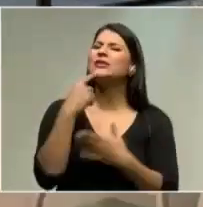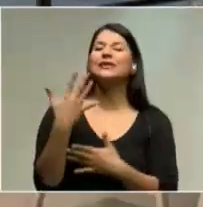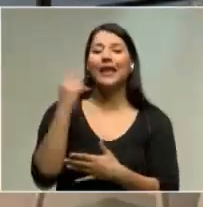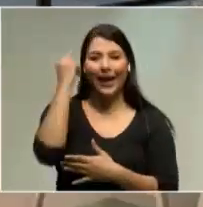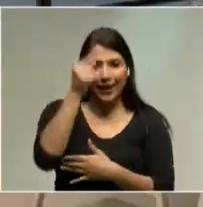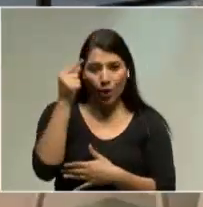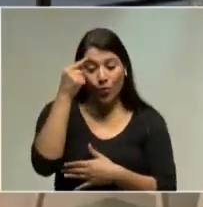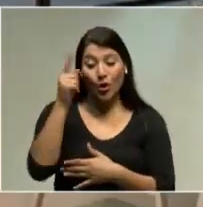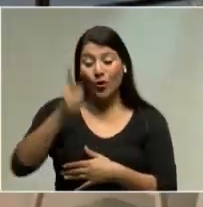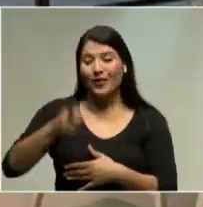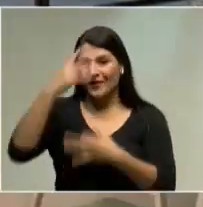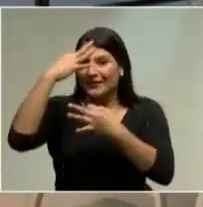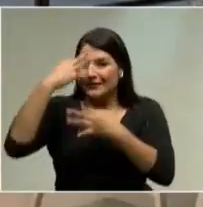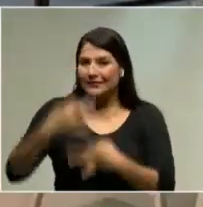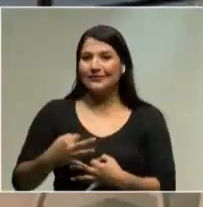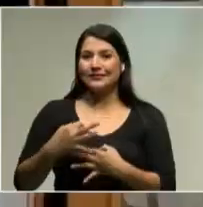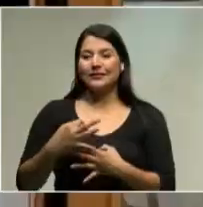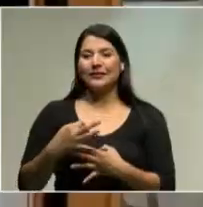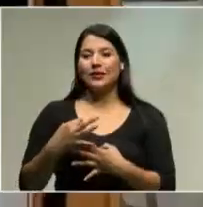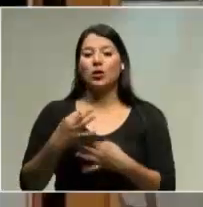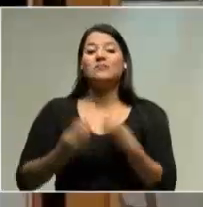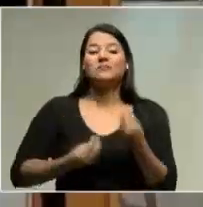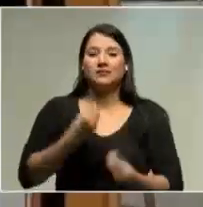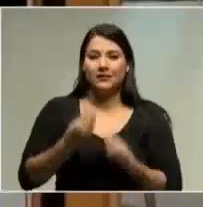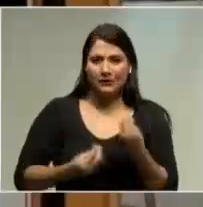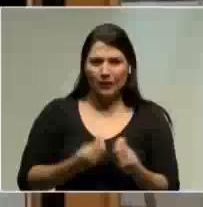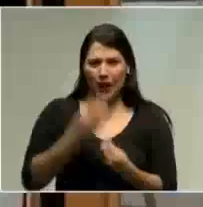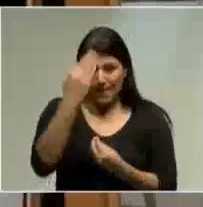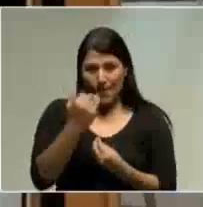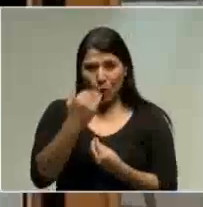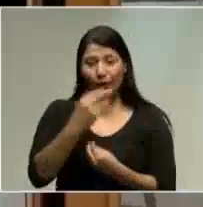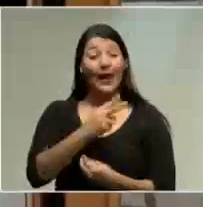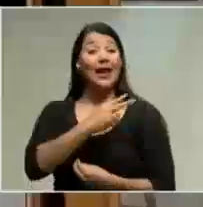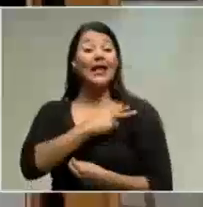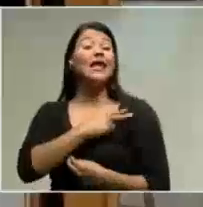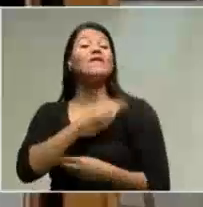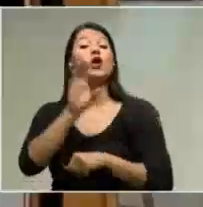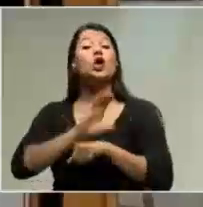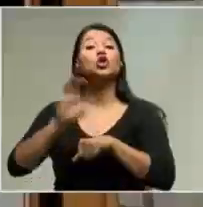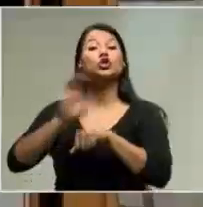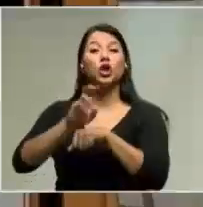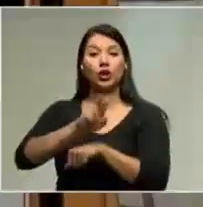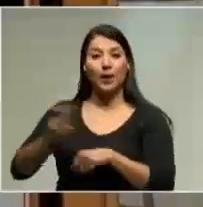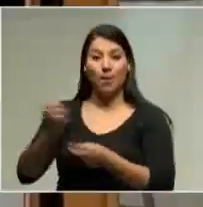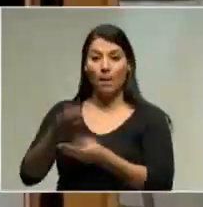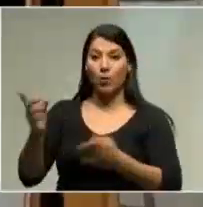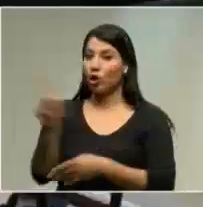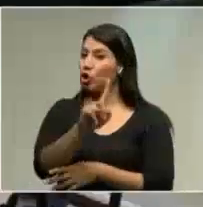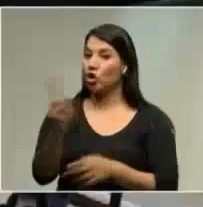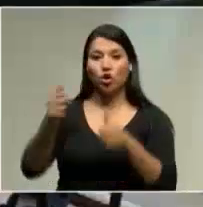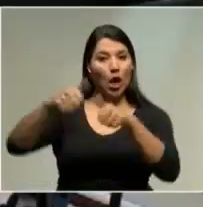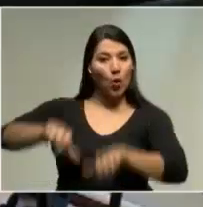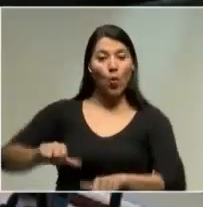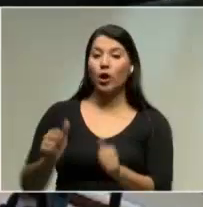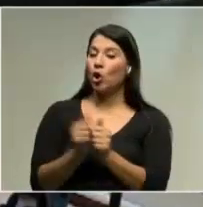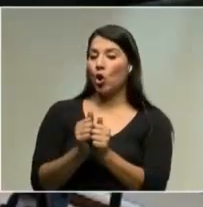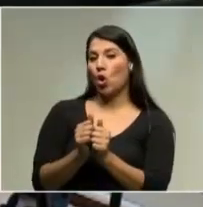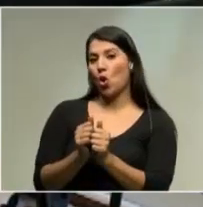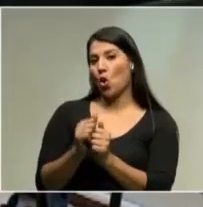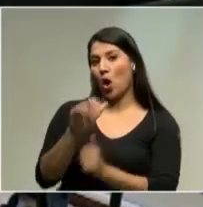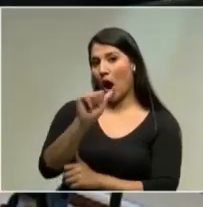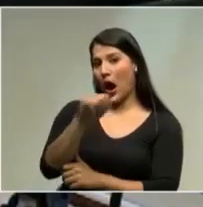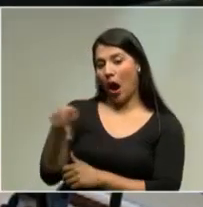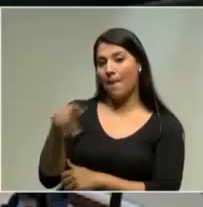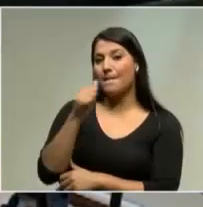definir la ruta a seguir, luego de que el jerarca del Consejo de Transporte Público se opuso al carácter privado, entre otros puntos, que